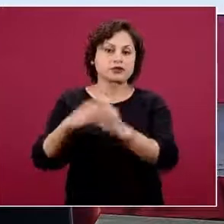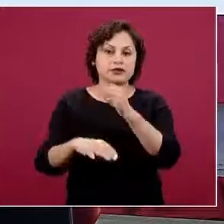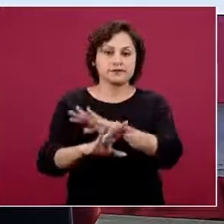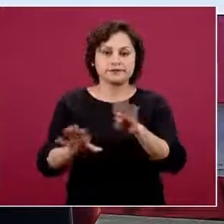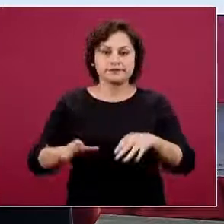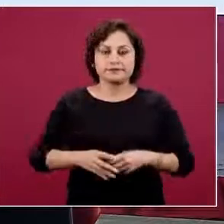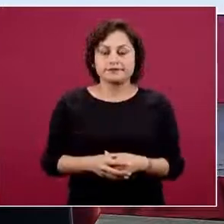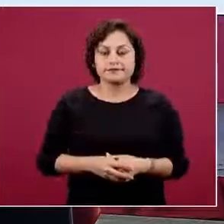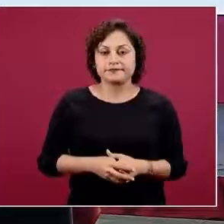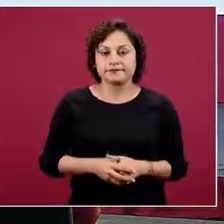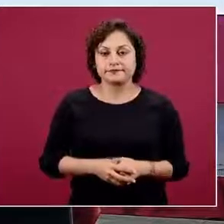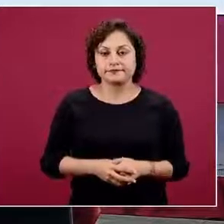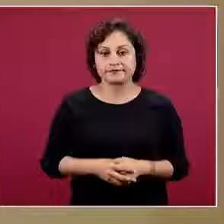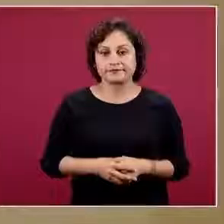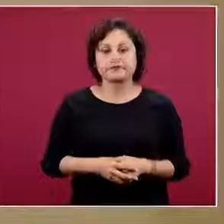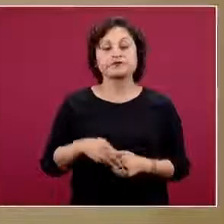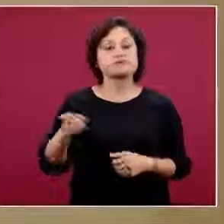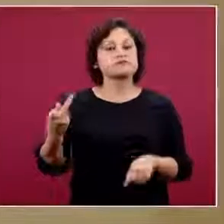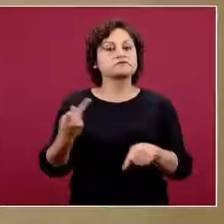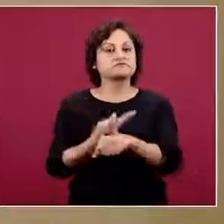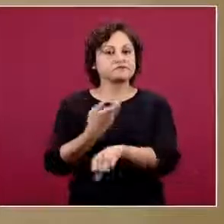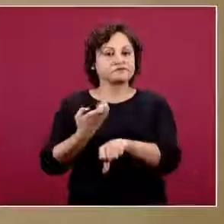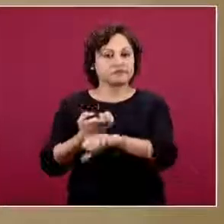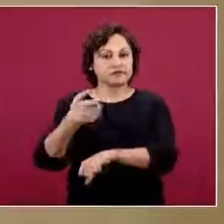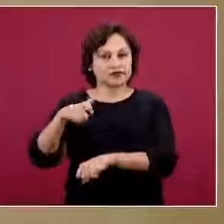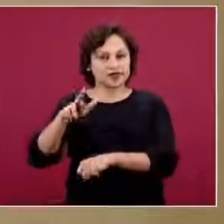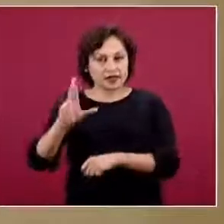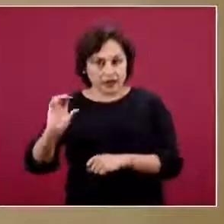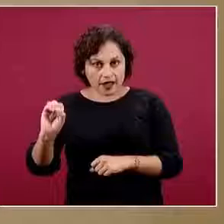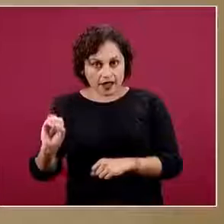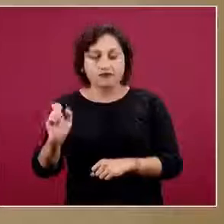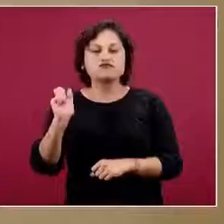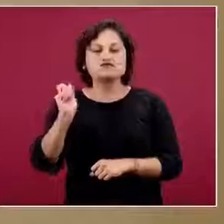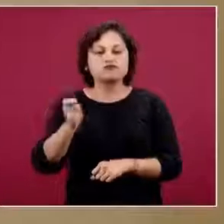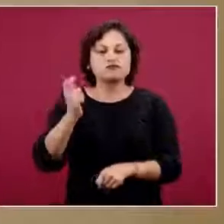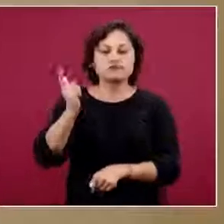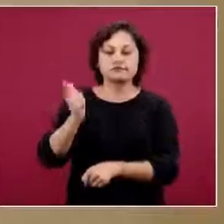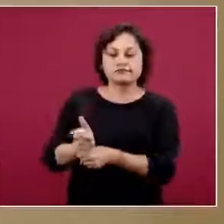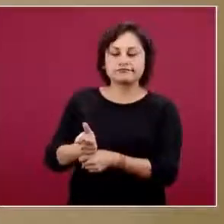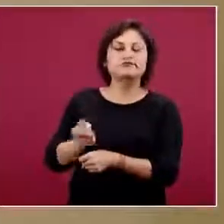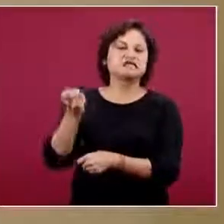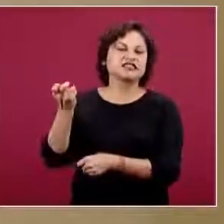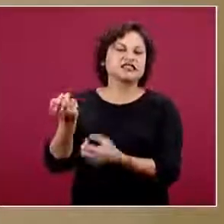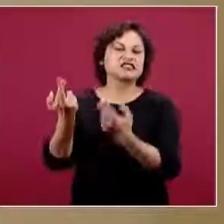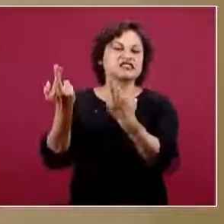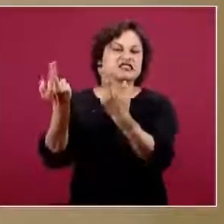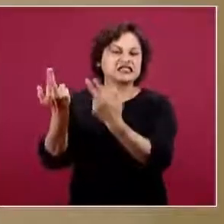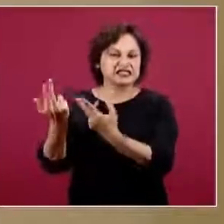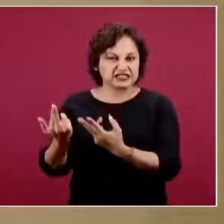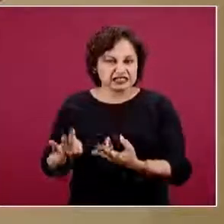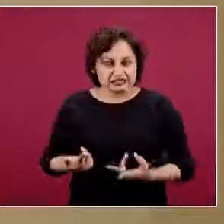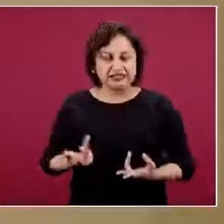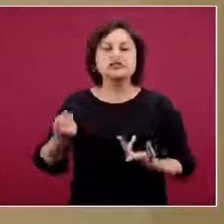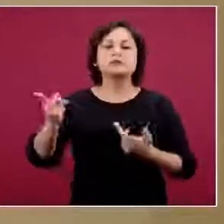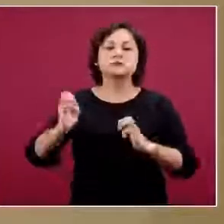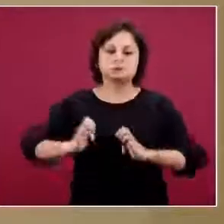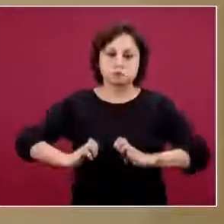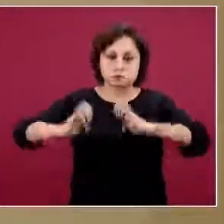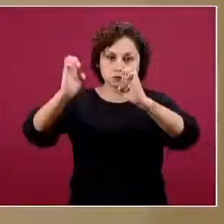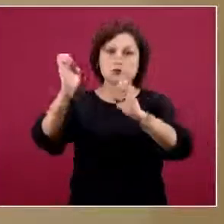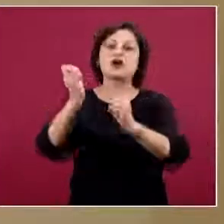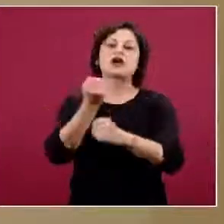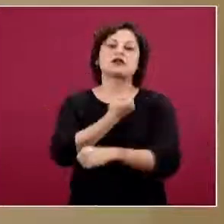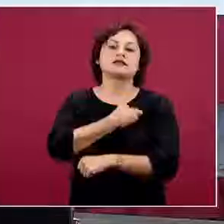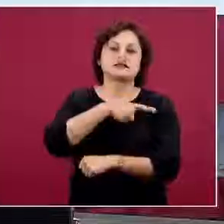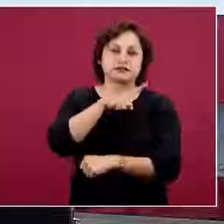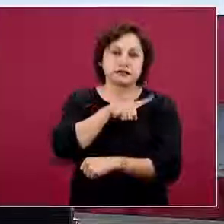Y entonces, ¿qué encontramos en Quintana Roo? Pues encontramos estos daños. Afortunadamente, los daños en la infraestructura de salud en